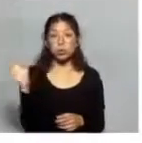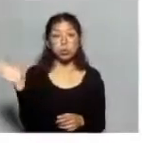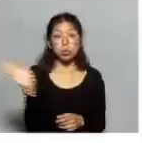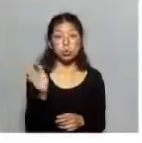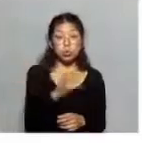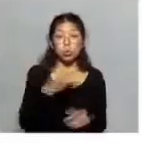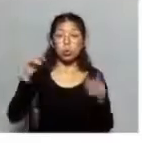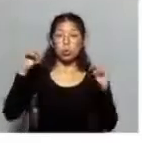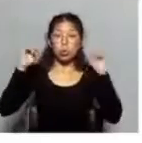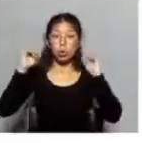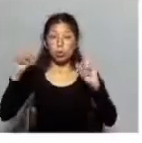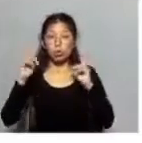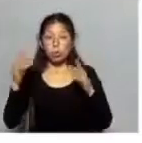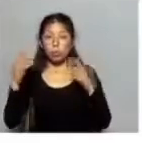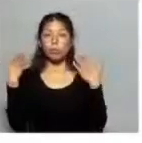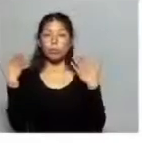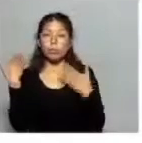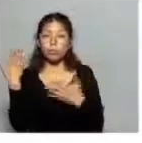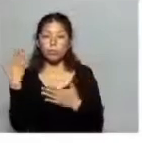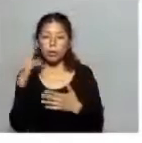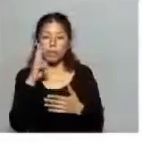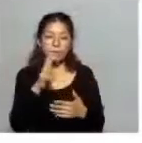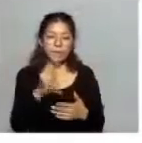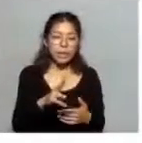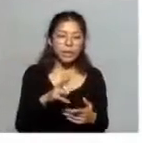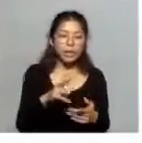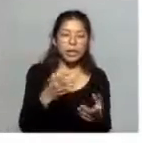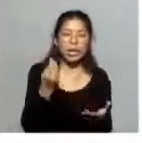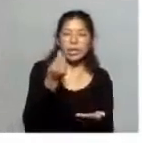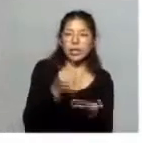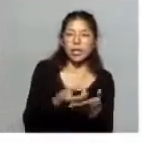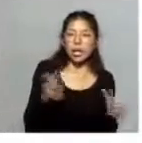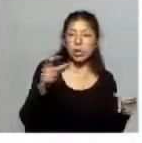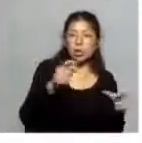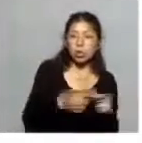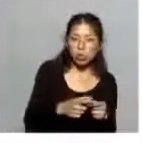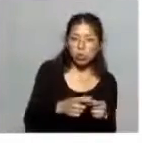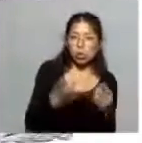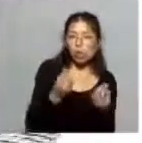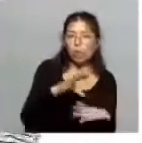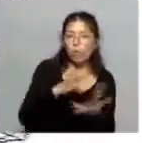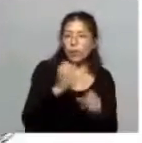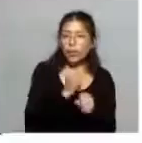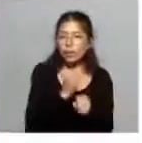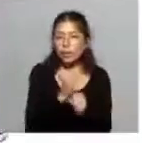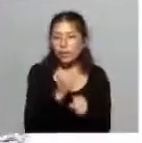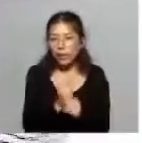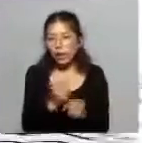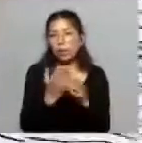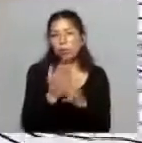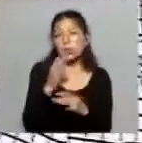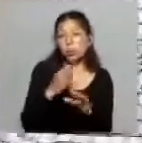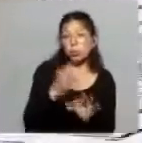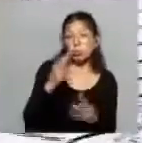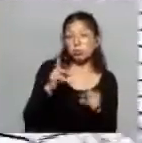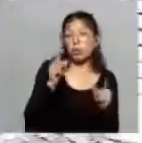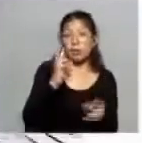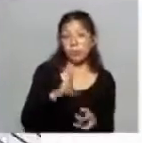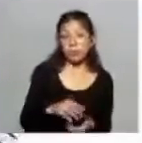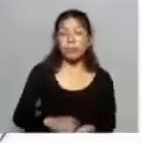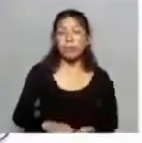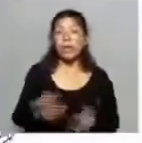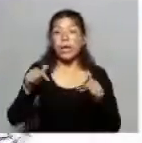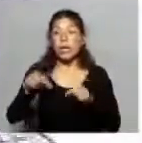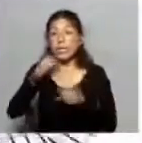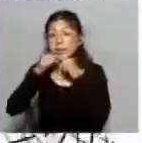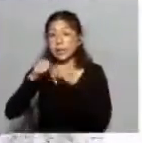poder tener algún tipo de gestión sobre todo en lo que es lo laboral por eso le agradecemos también a la secretaria de gestión educativa de la